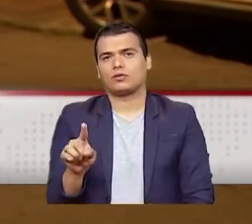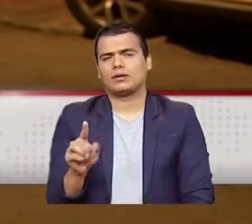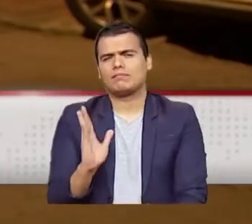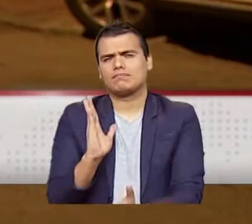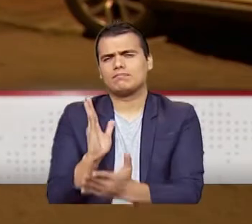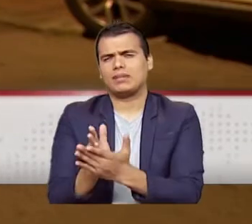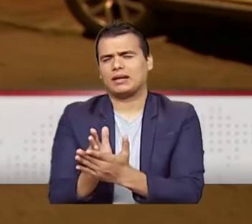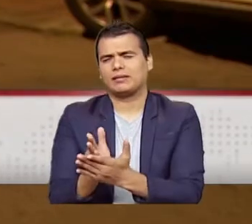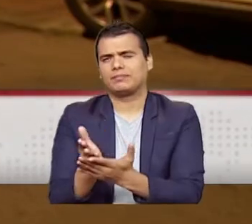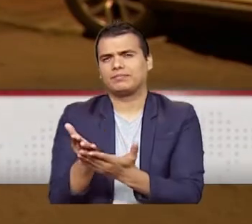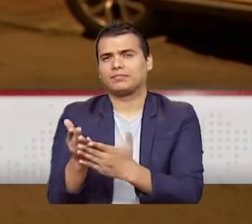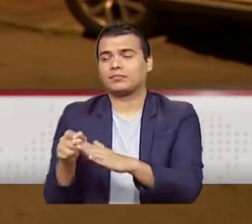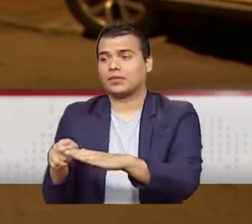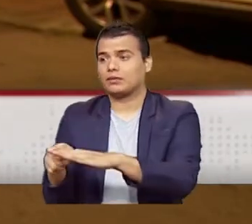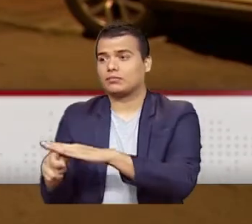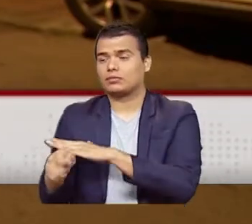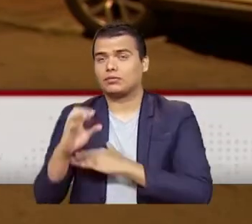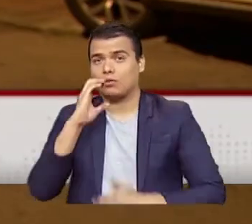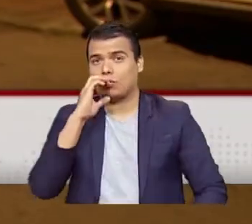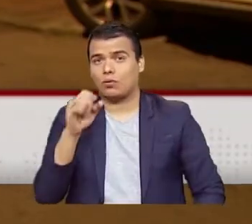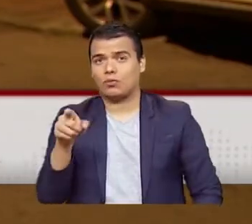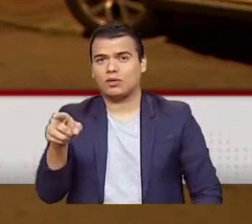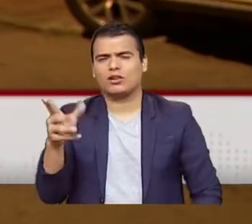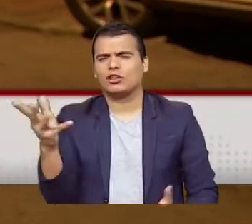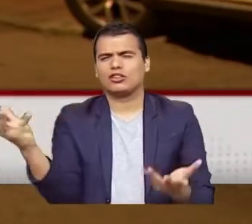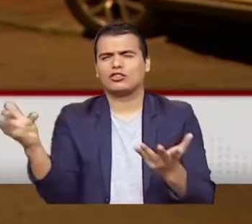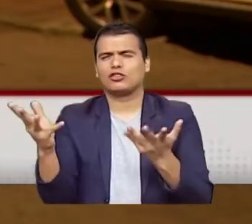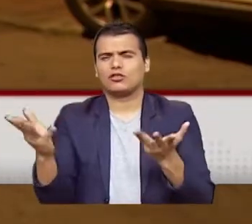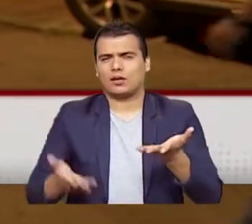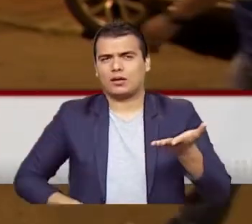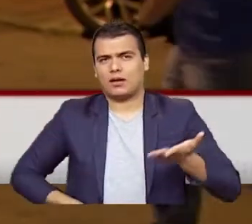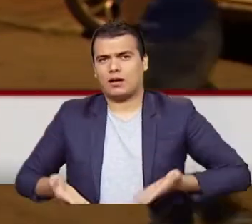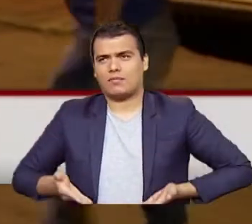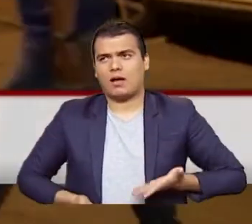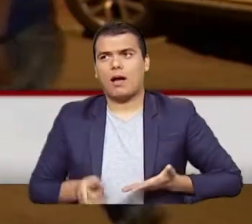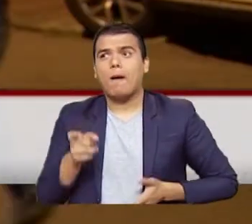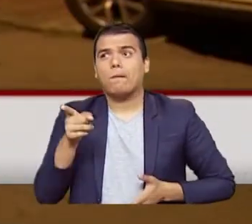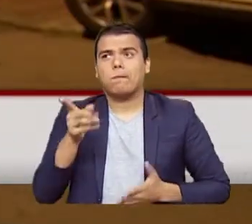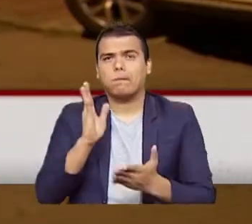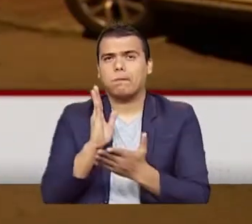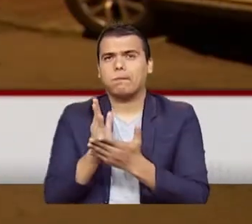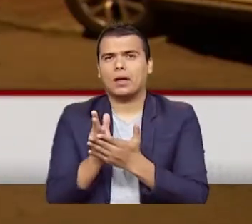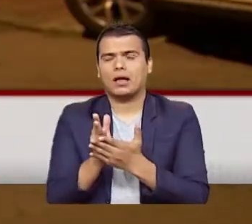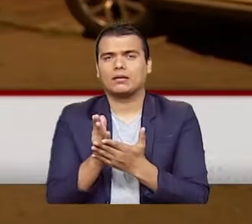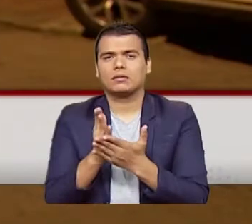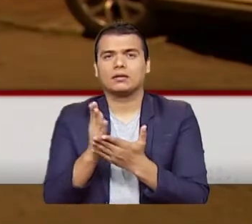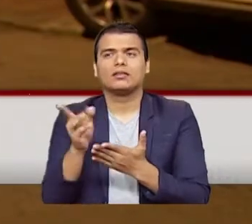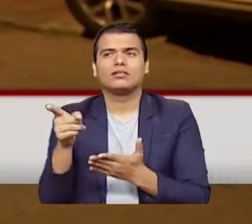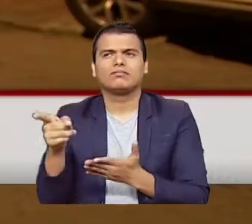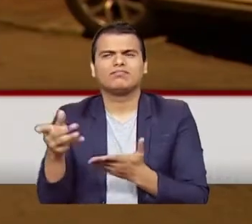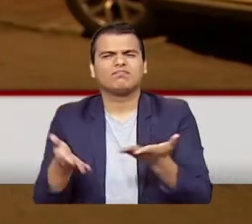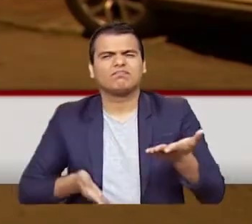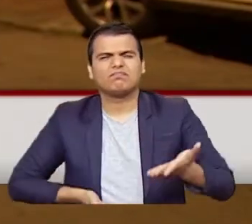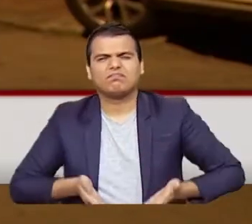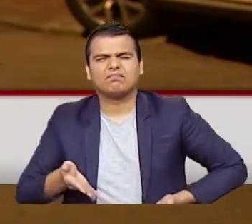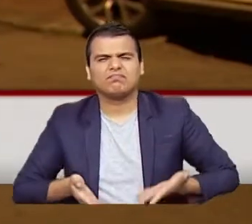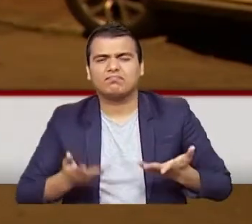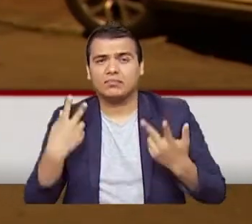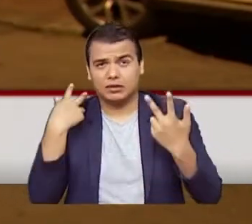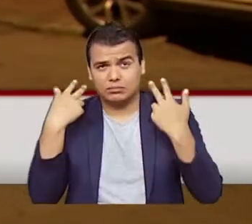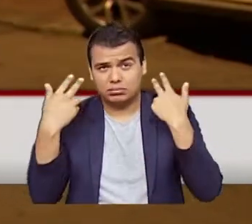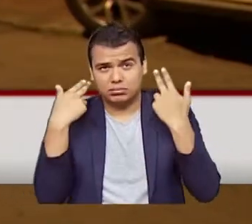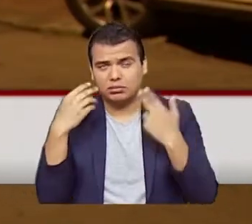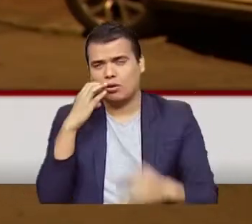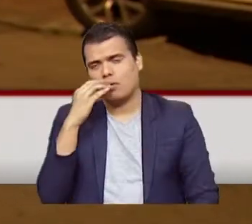el homicidio de un hombre al interior de un establecimiento comercial más exactamente de una peluquería este hombre recibió